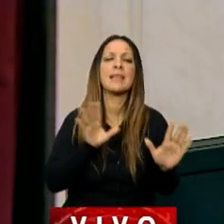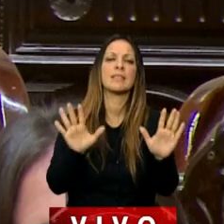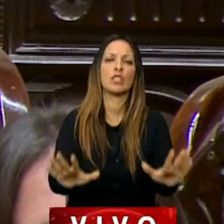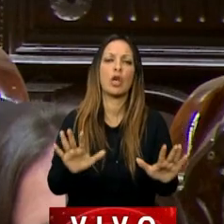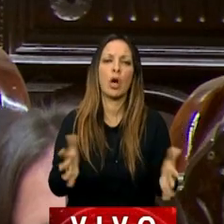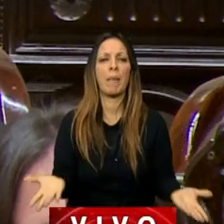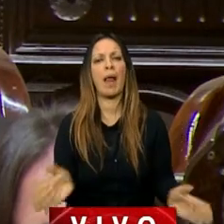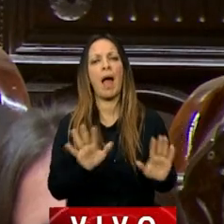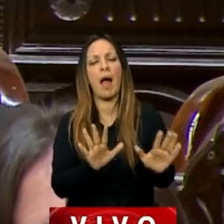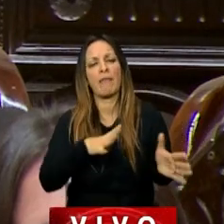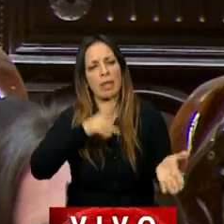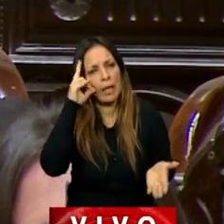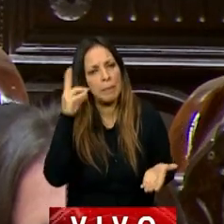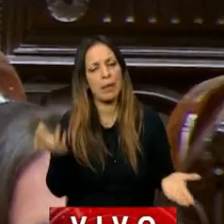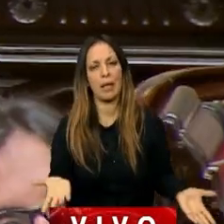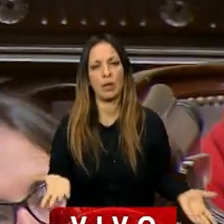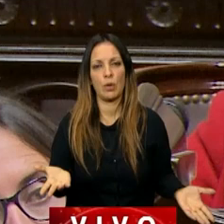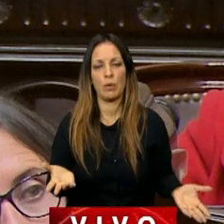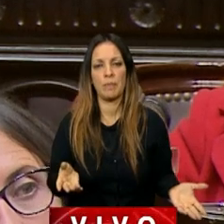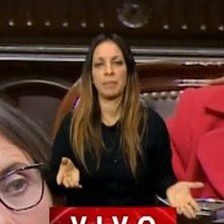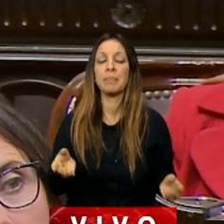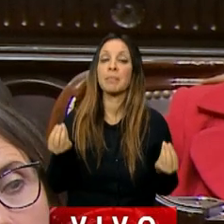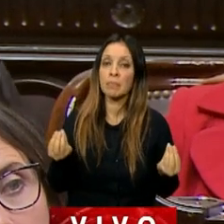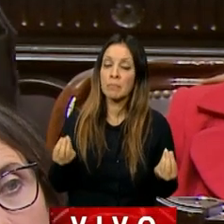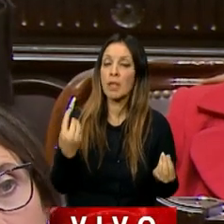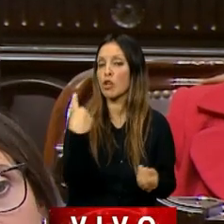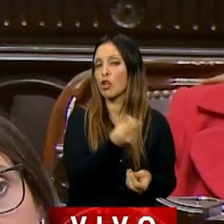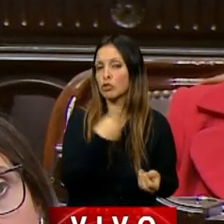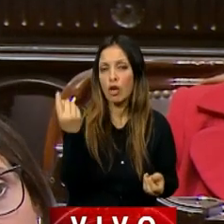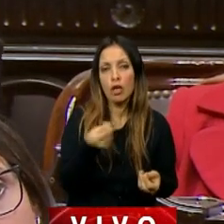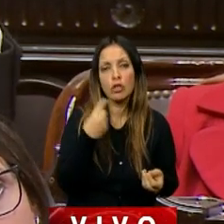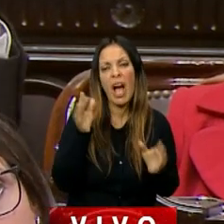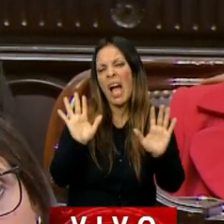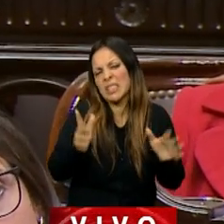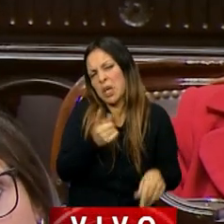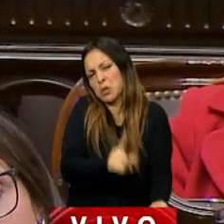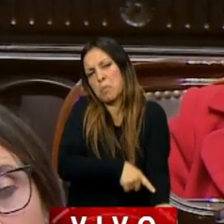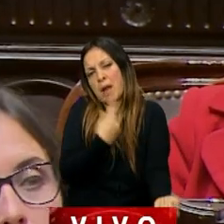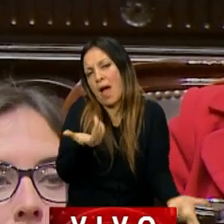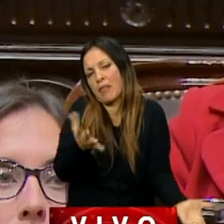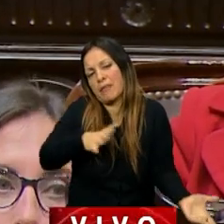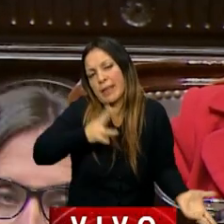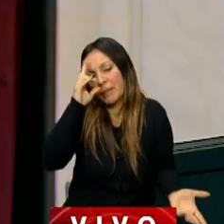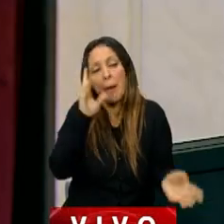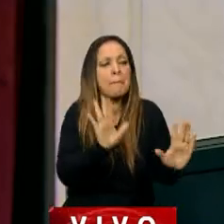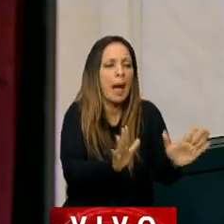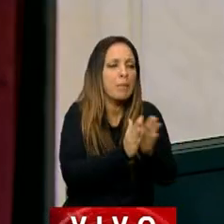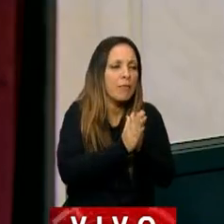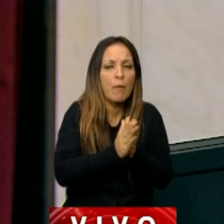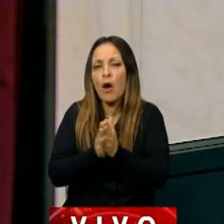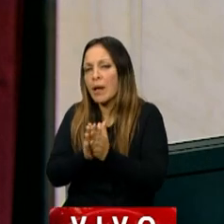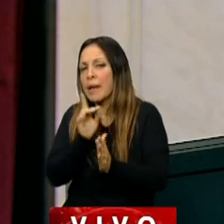Va a caminar. Señor presidente, estamos acostumbrados a esta falta de respeto, señor presidente.